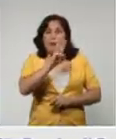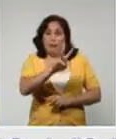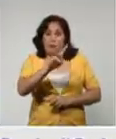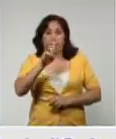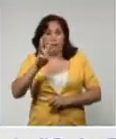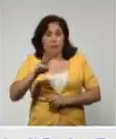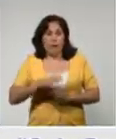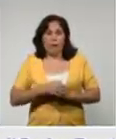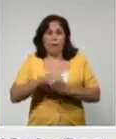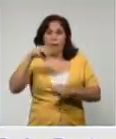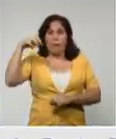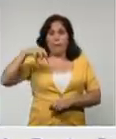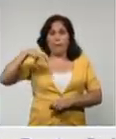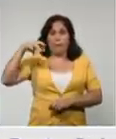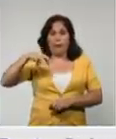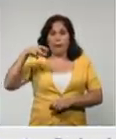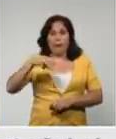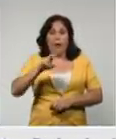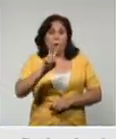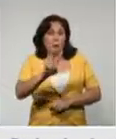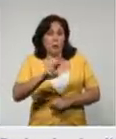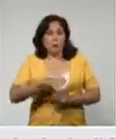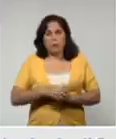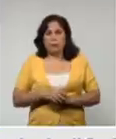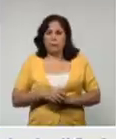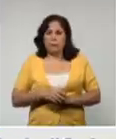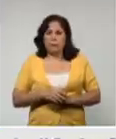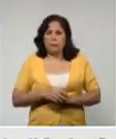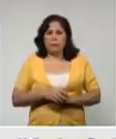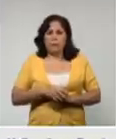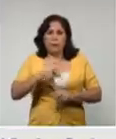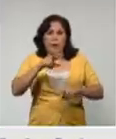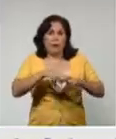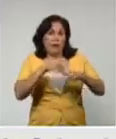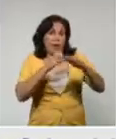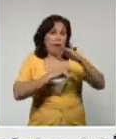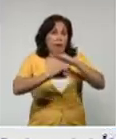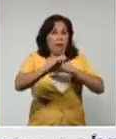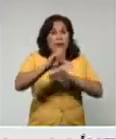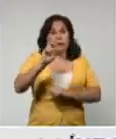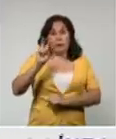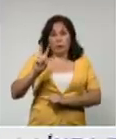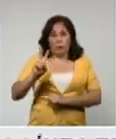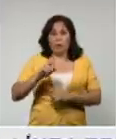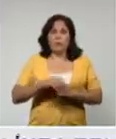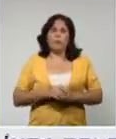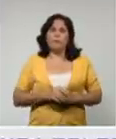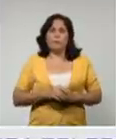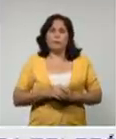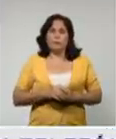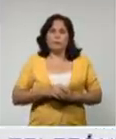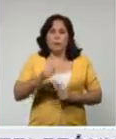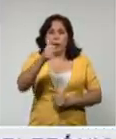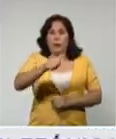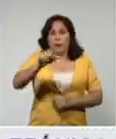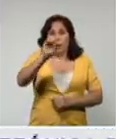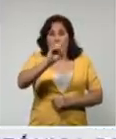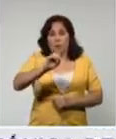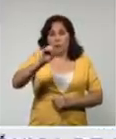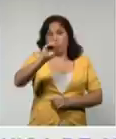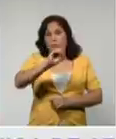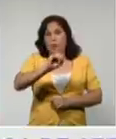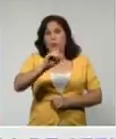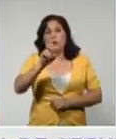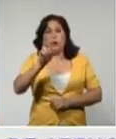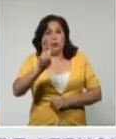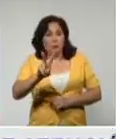de Marianao 2 casos, de Habana del Este 2 casos, y de 10 de octubre 2